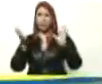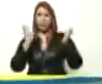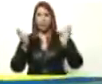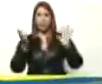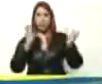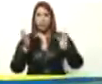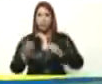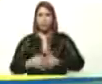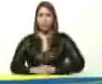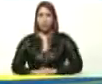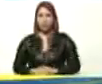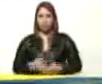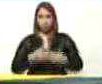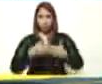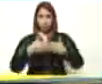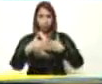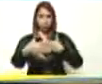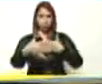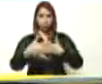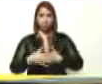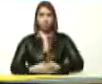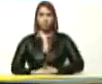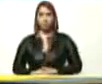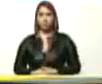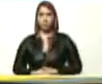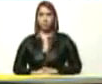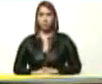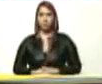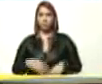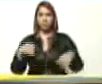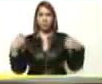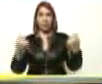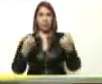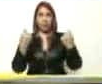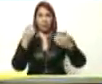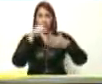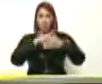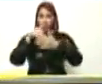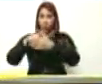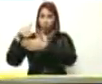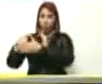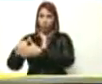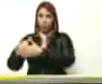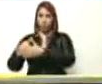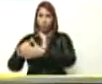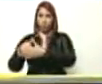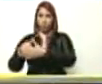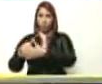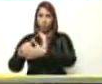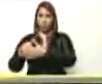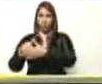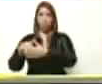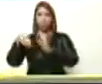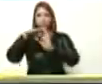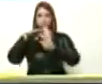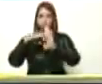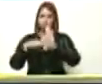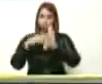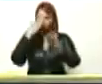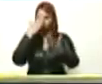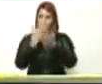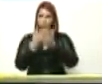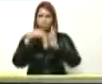en este periodo, de campaña electoral, enfrentando condiciones objetivas,